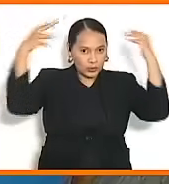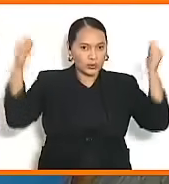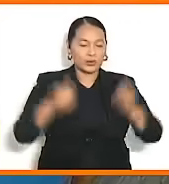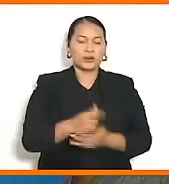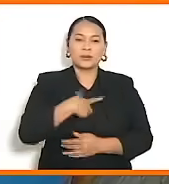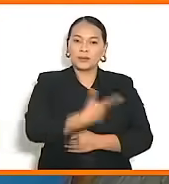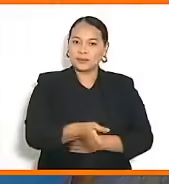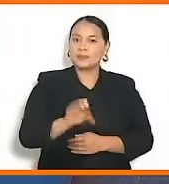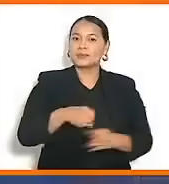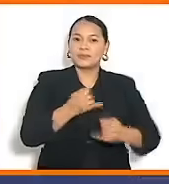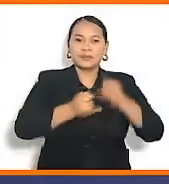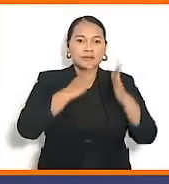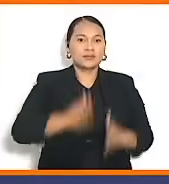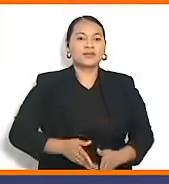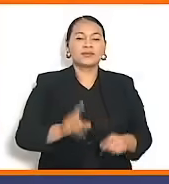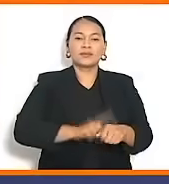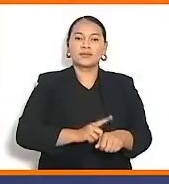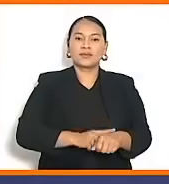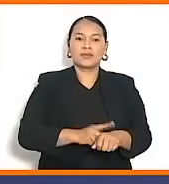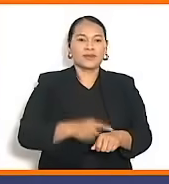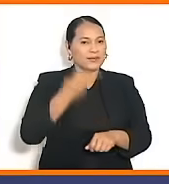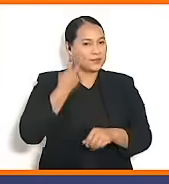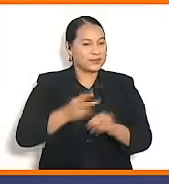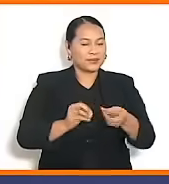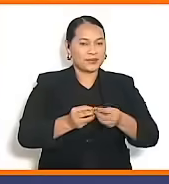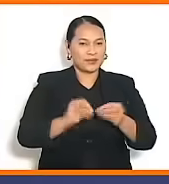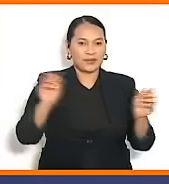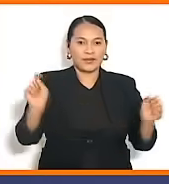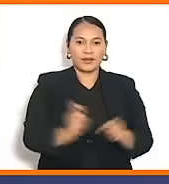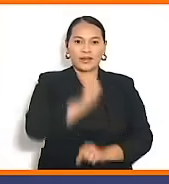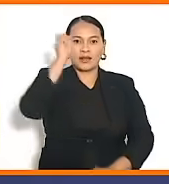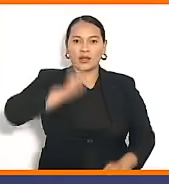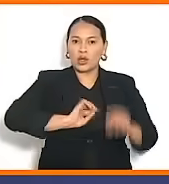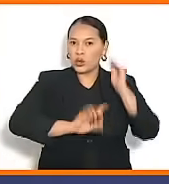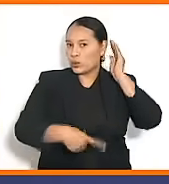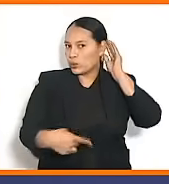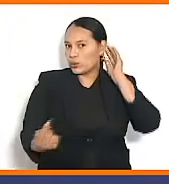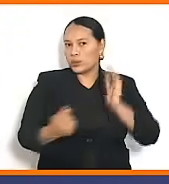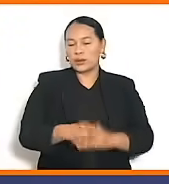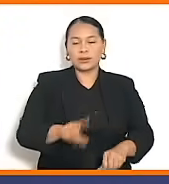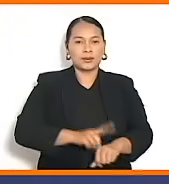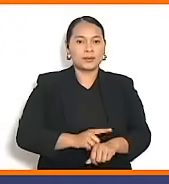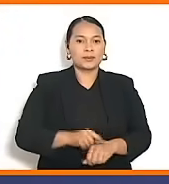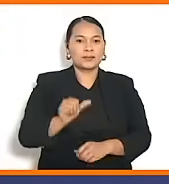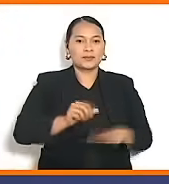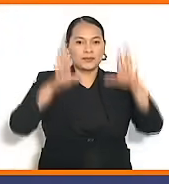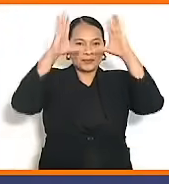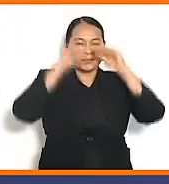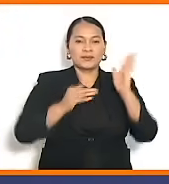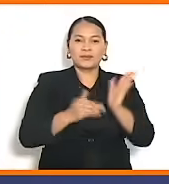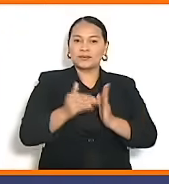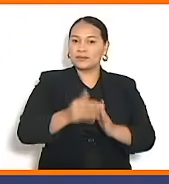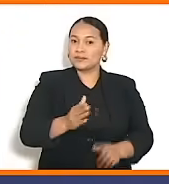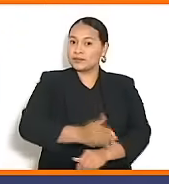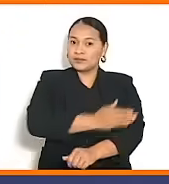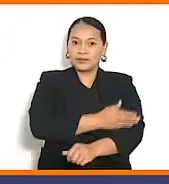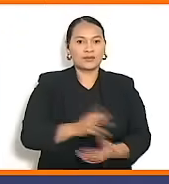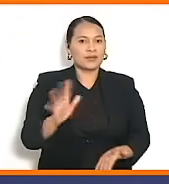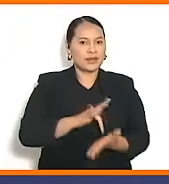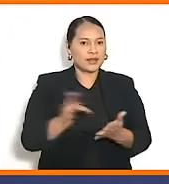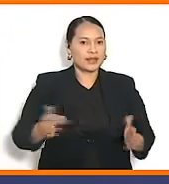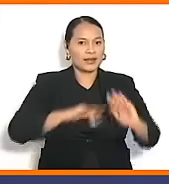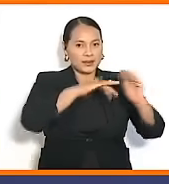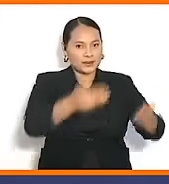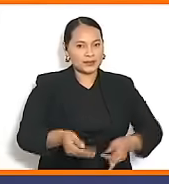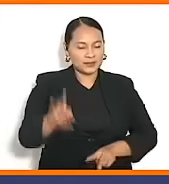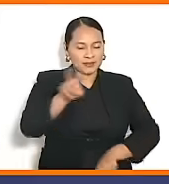Gracias, Tatiana. Jugadores, así es momento de conocer ese afortunado número ganador en diaria para esta noche millonaria. Pero antes de eso, quiero darle la bienvenida a